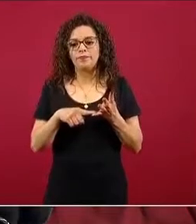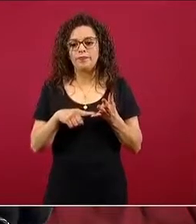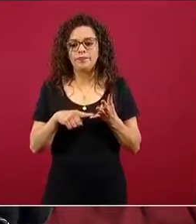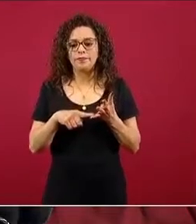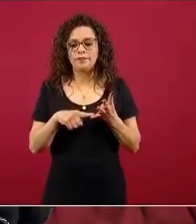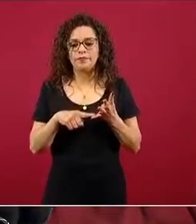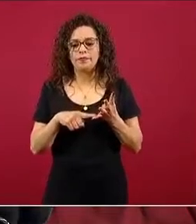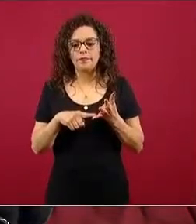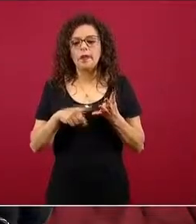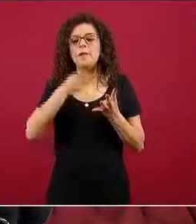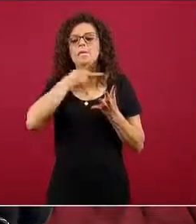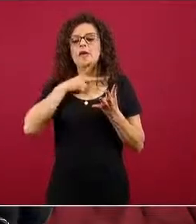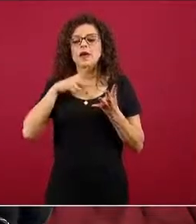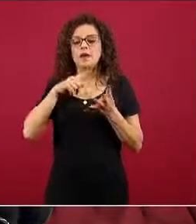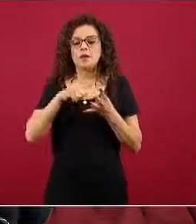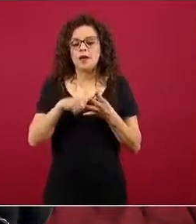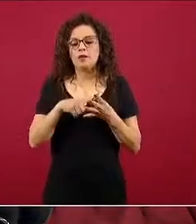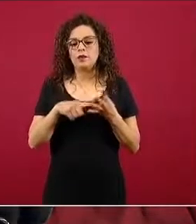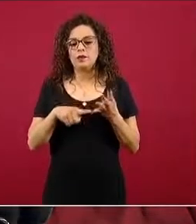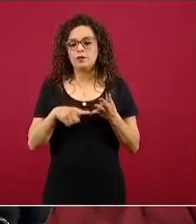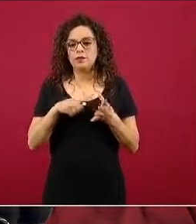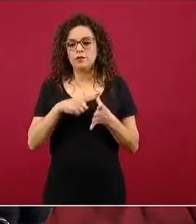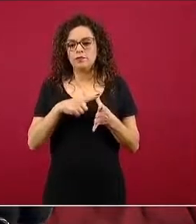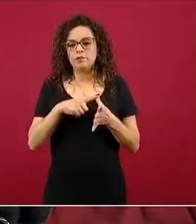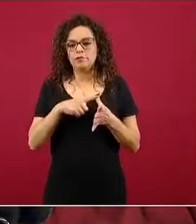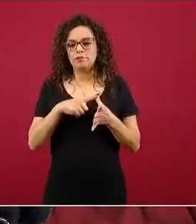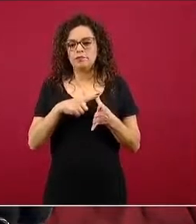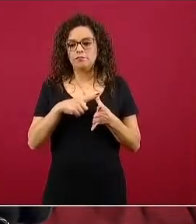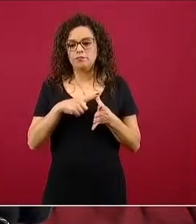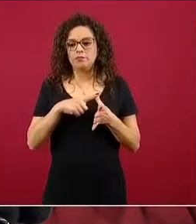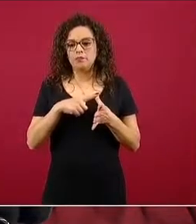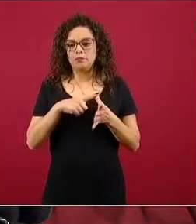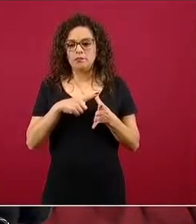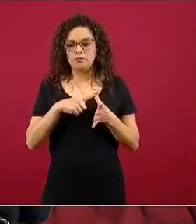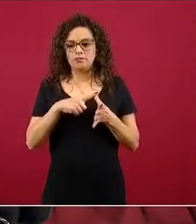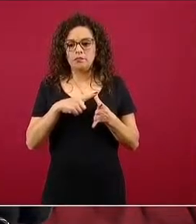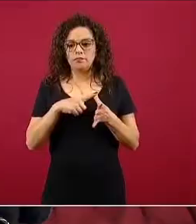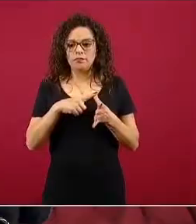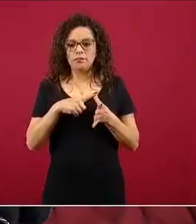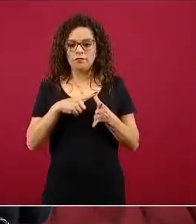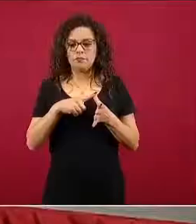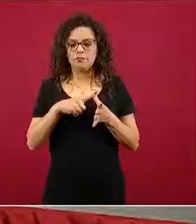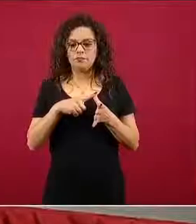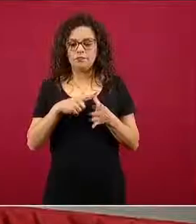Servicios Médicos de Pemex, Secretaría de Marina y Secretaría de la Defensa Nacional. La siguiente.